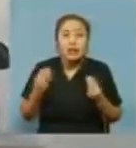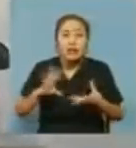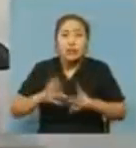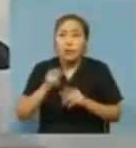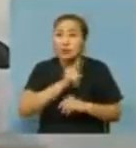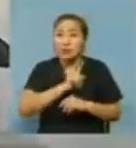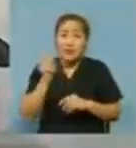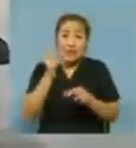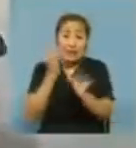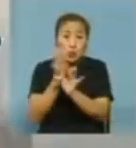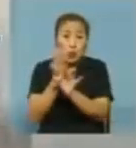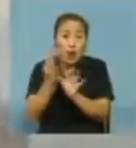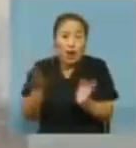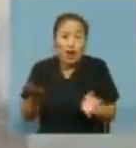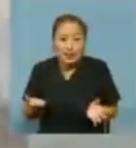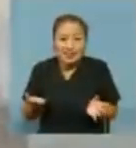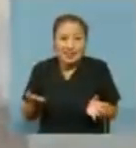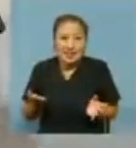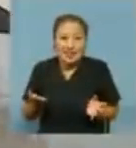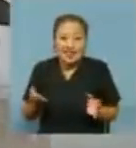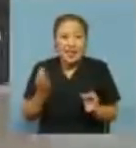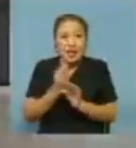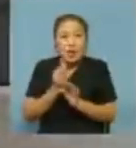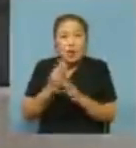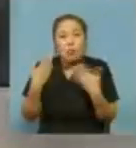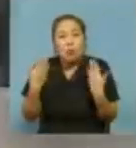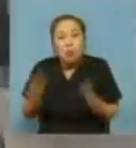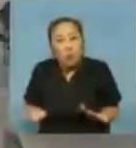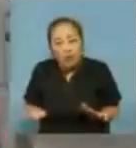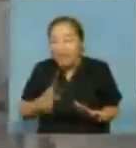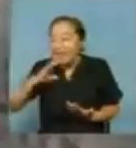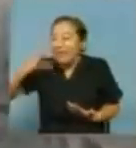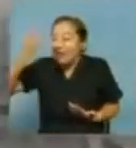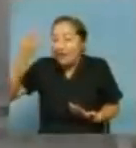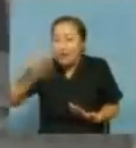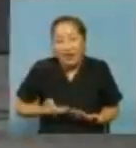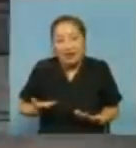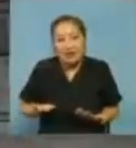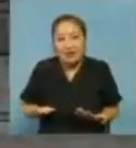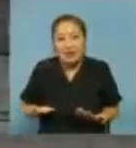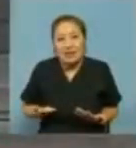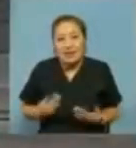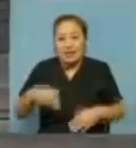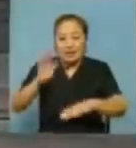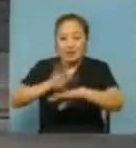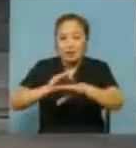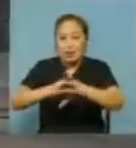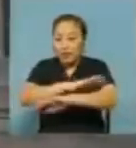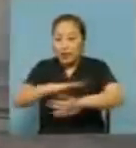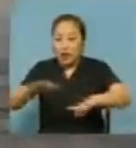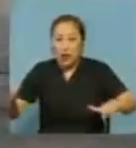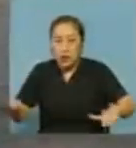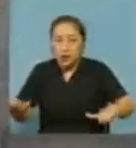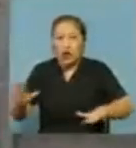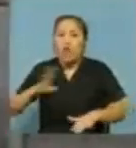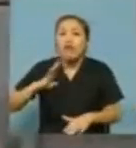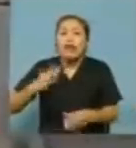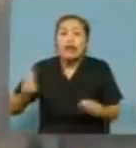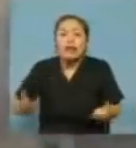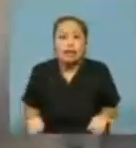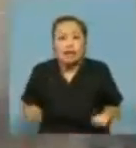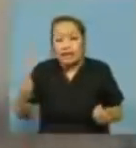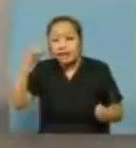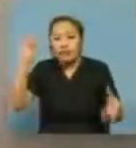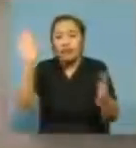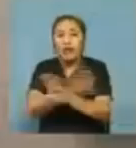las instituciones, la escuela, está en condiciones realmente, ¿no?, de hacerse cargo de los niños? ¿Cuáles son las falencias?